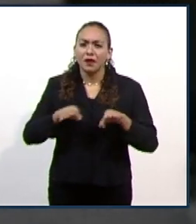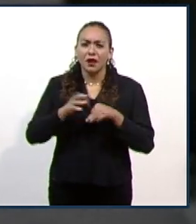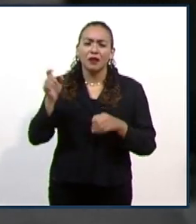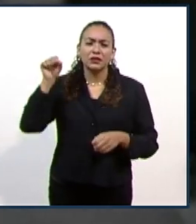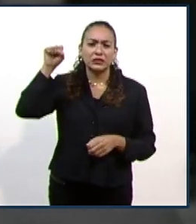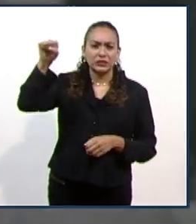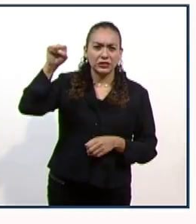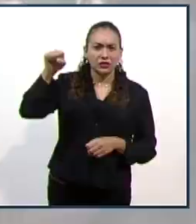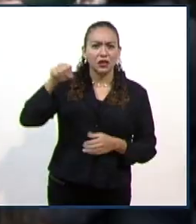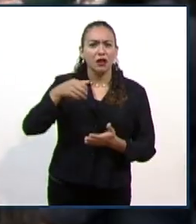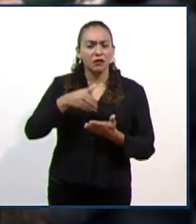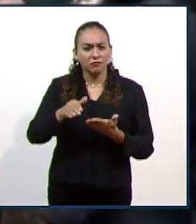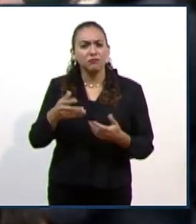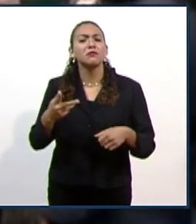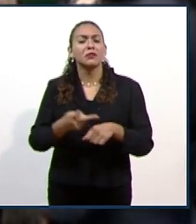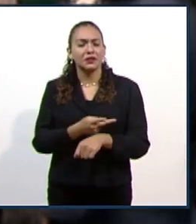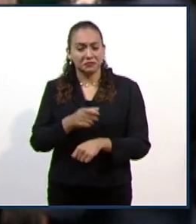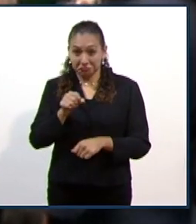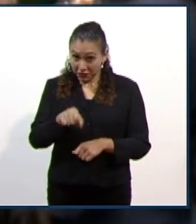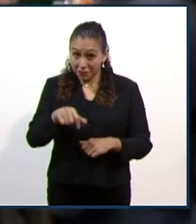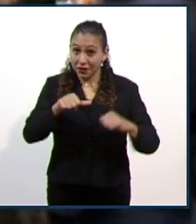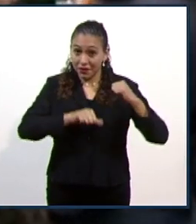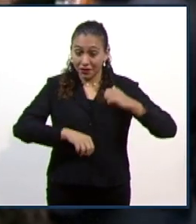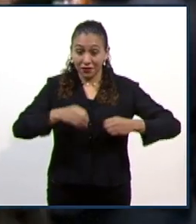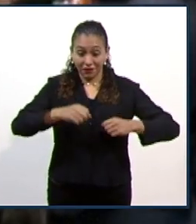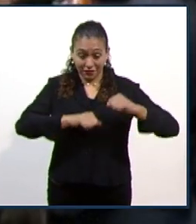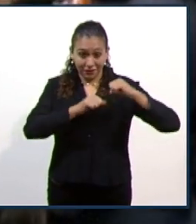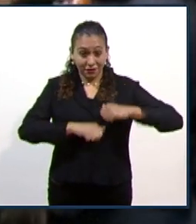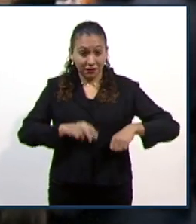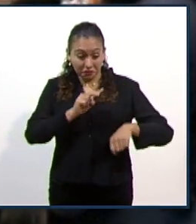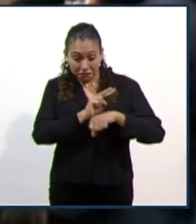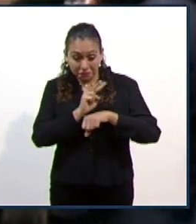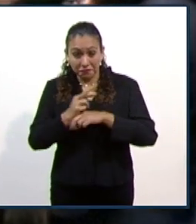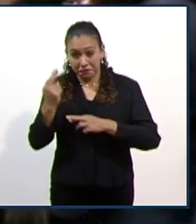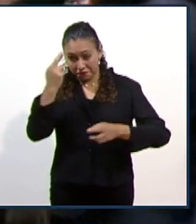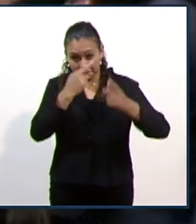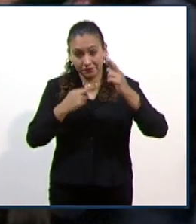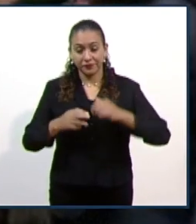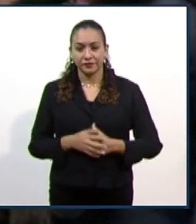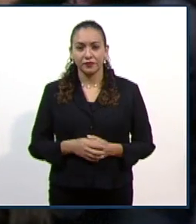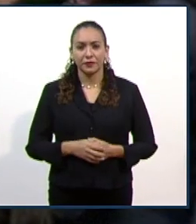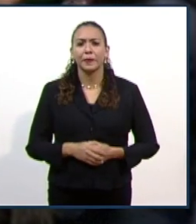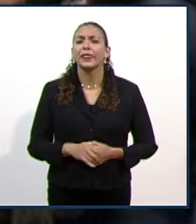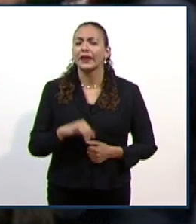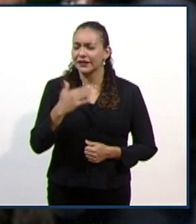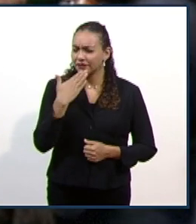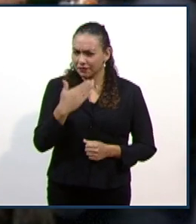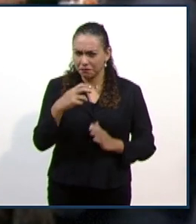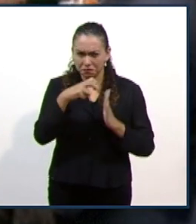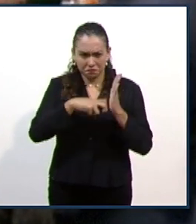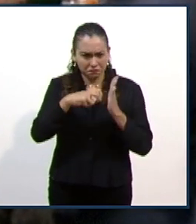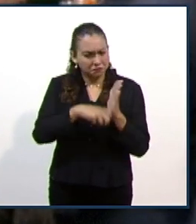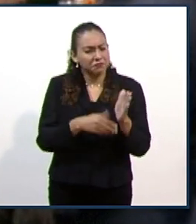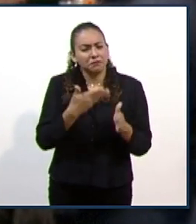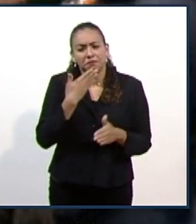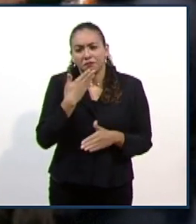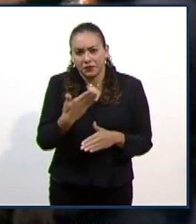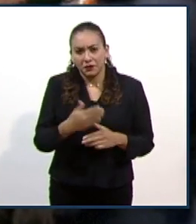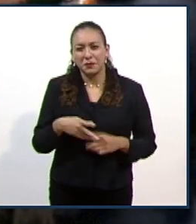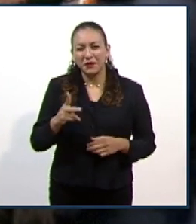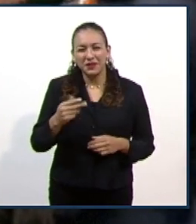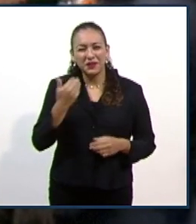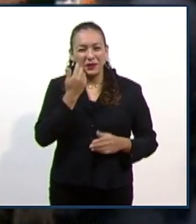la Federación. Reforma sí, pero con base en mecanismos disciplinarios ágiles